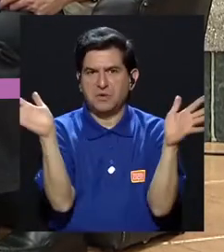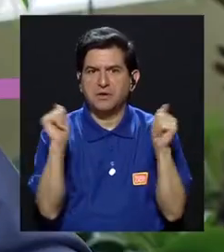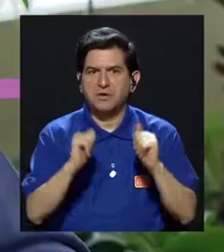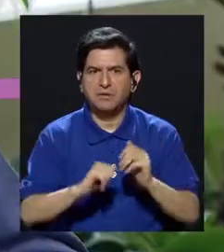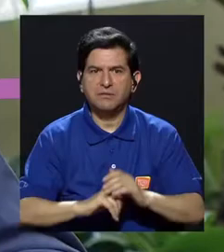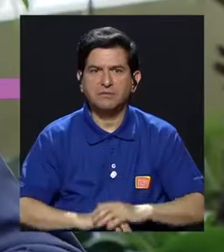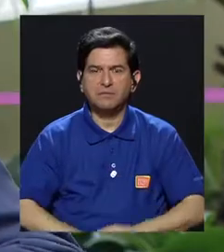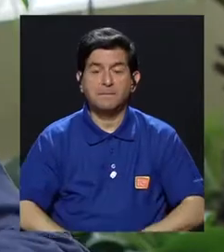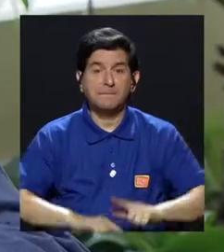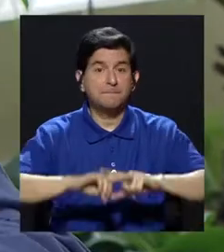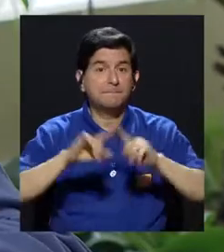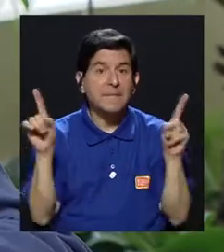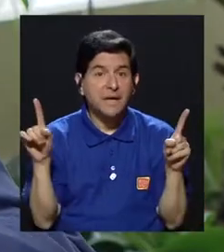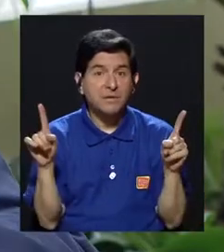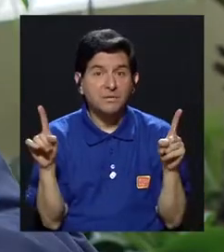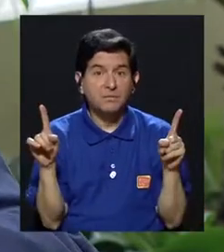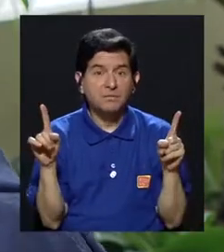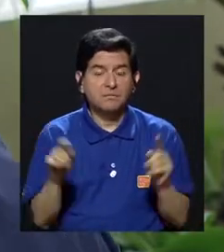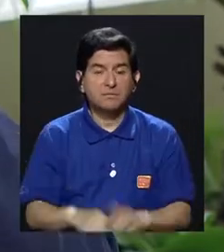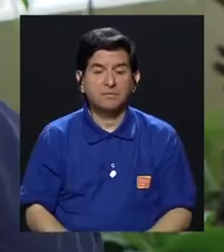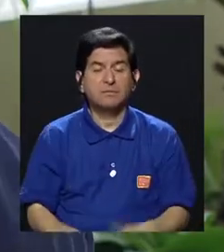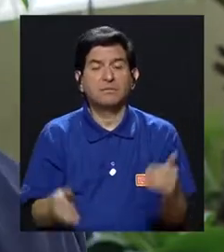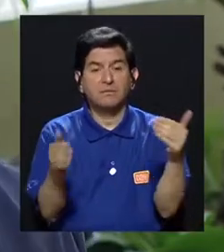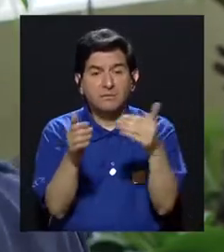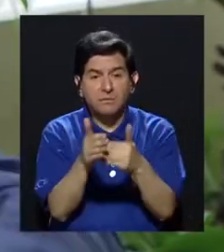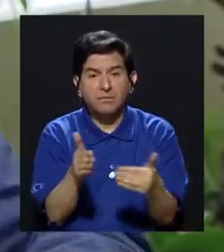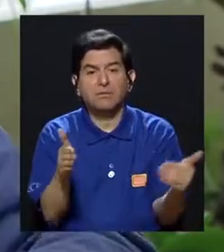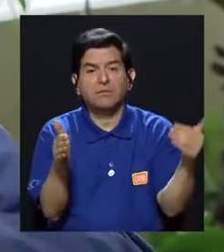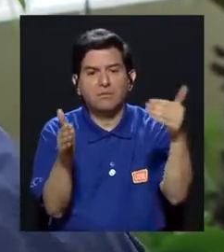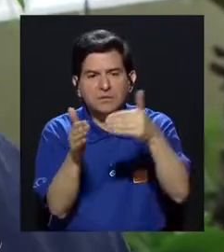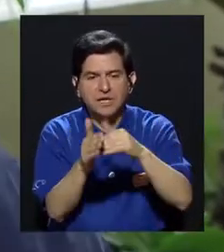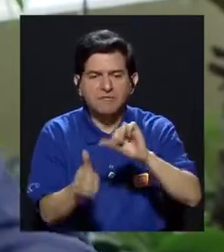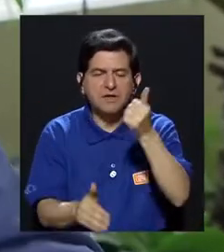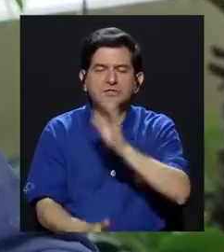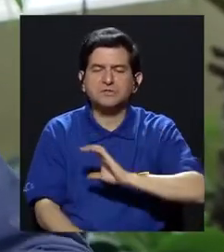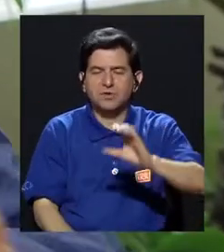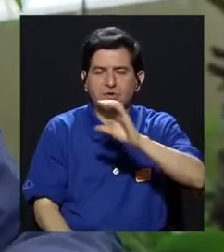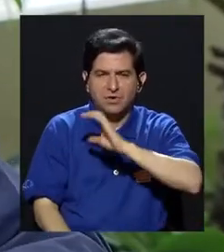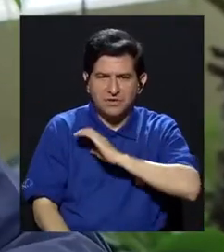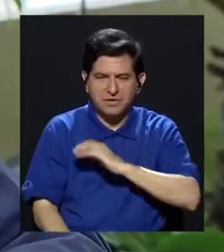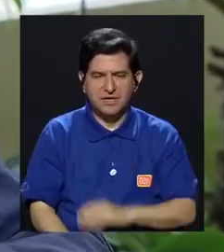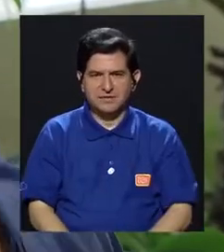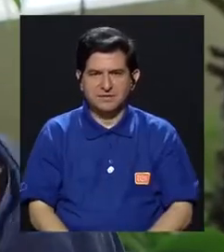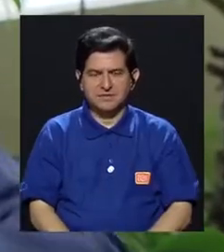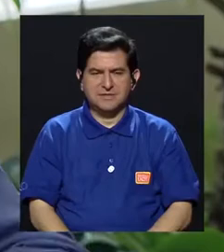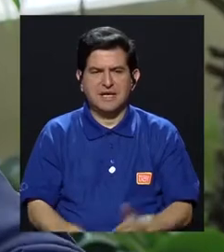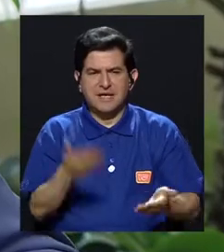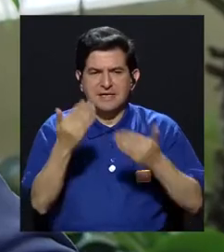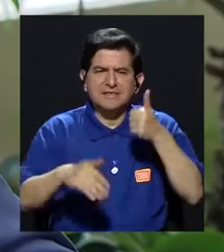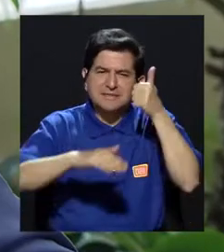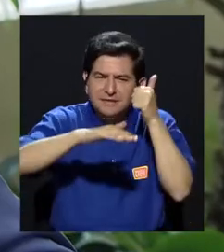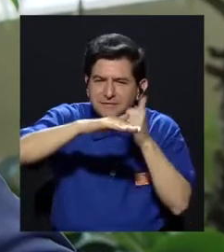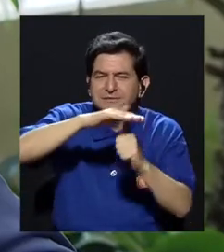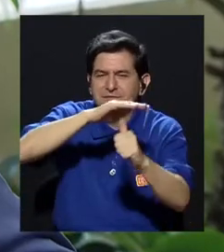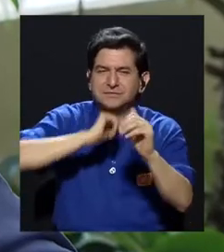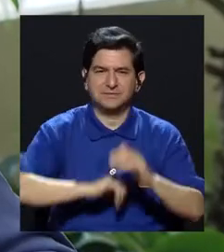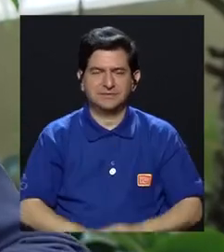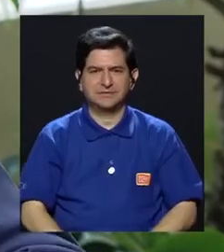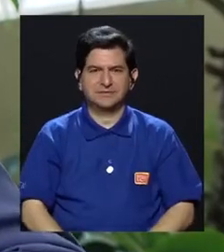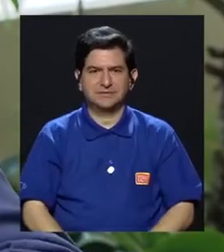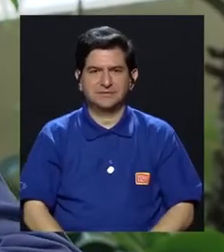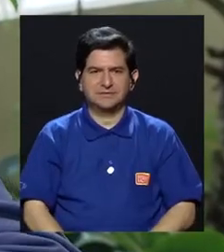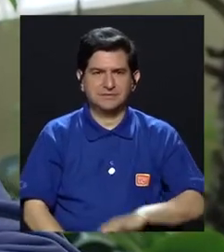público. Pero se renueva con otras características, las mismas características, pero solapadas.